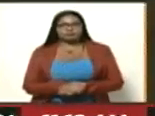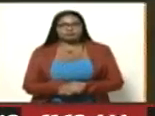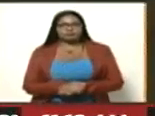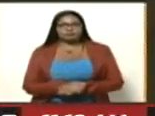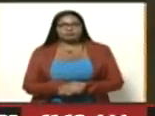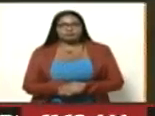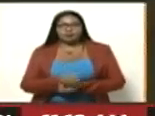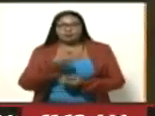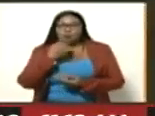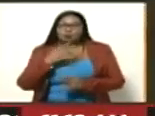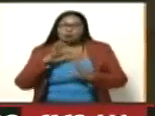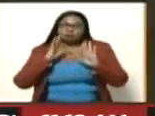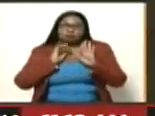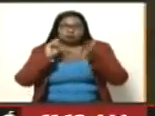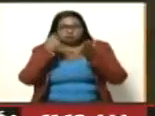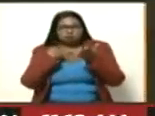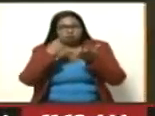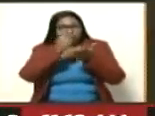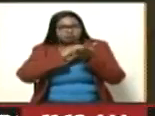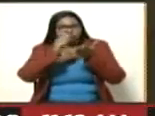Dice, bueno, me puse a escribir.